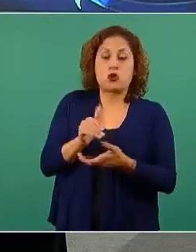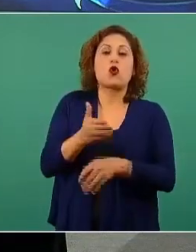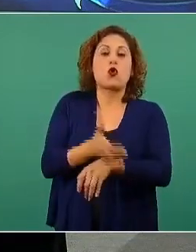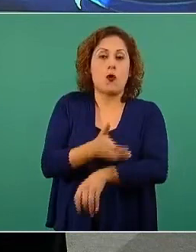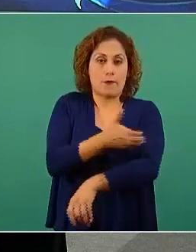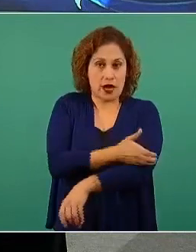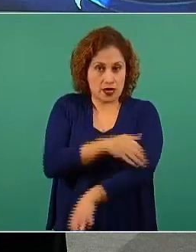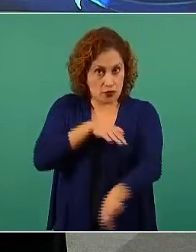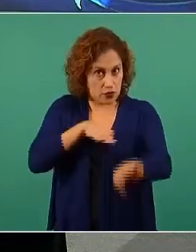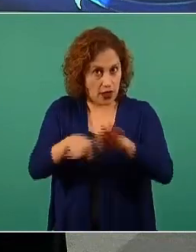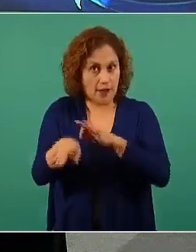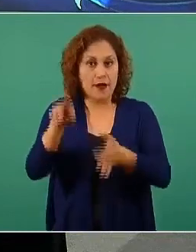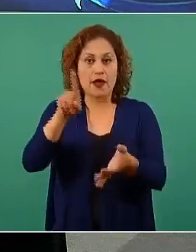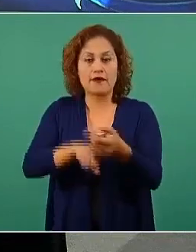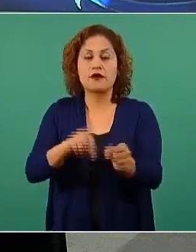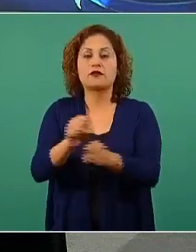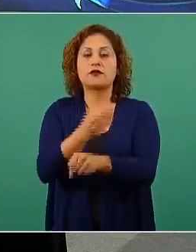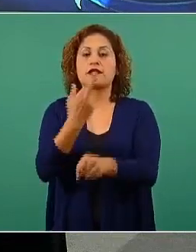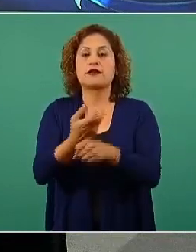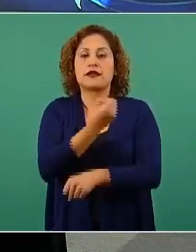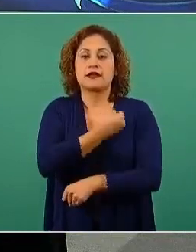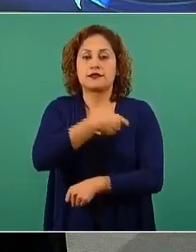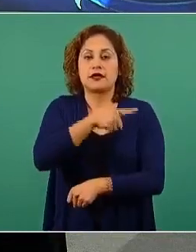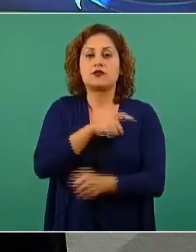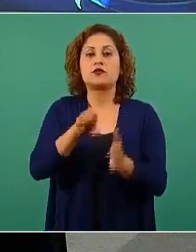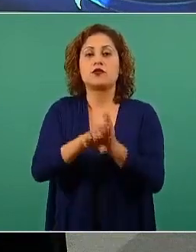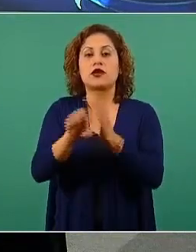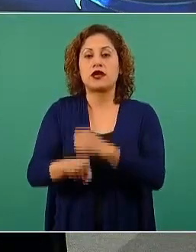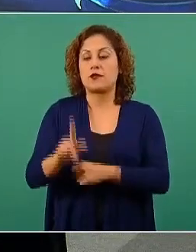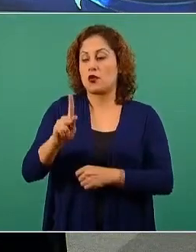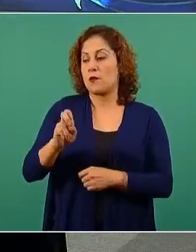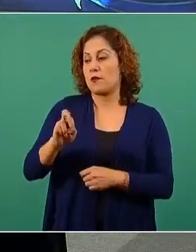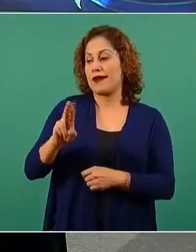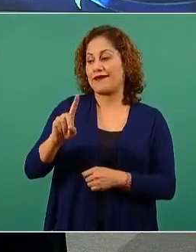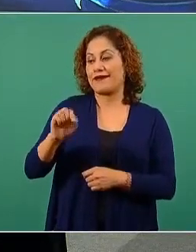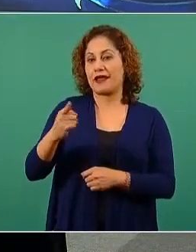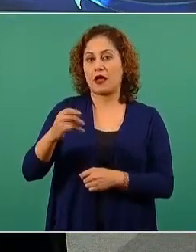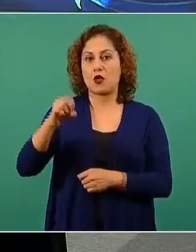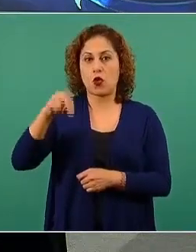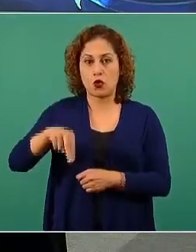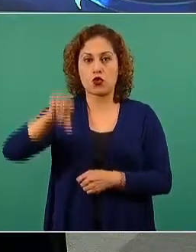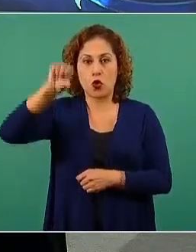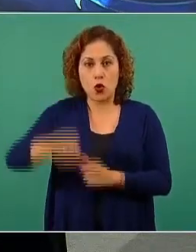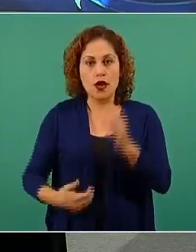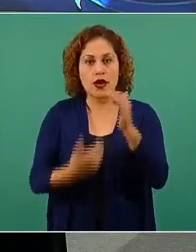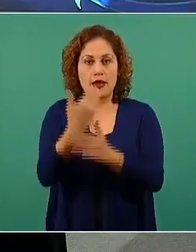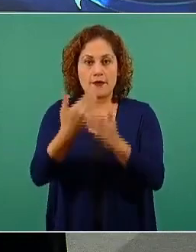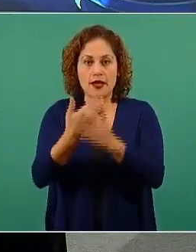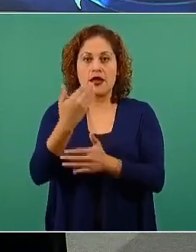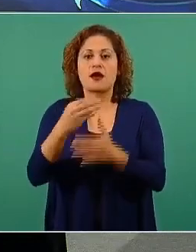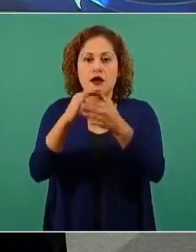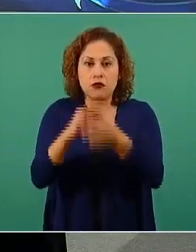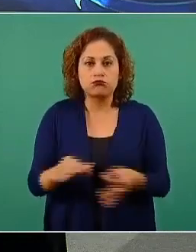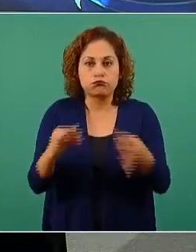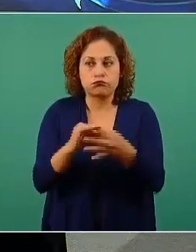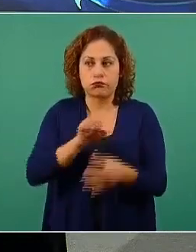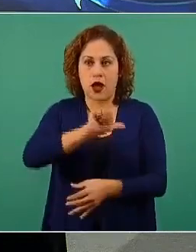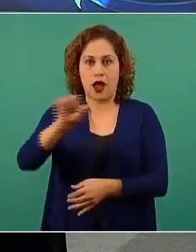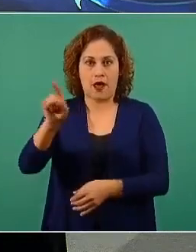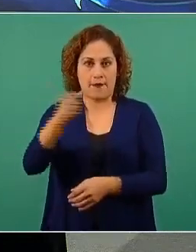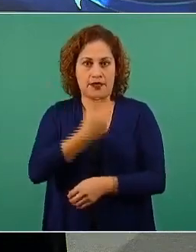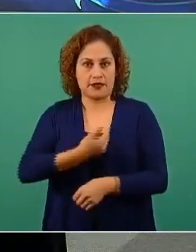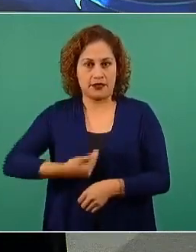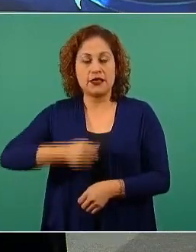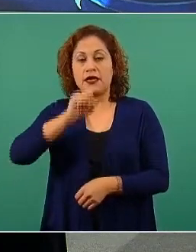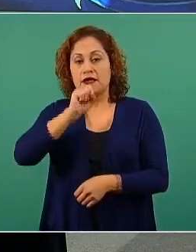Secretaría de Salud, como el doctor Gerardo Perdigón, quien fue el encargado esta mañana de informar al presidente, pero también colegas de la